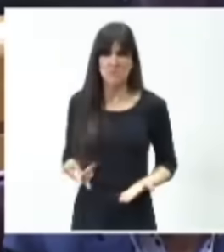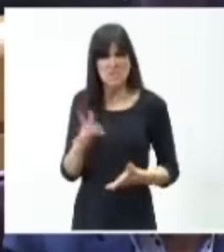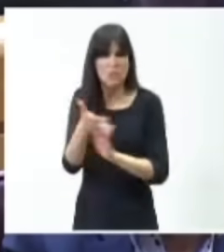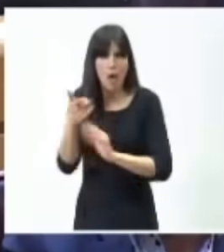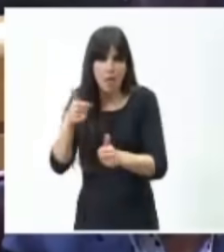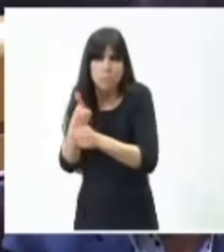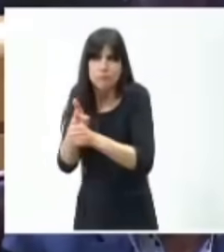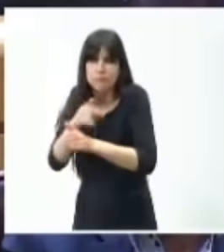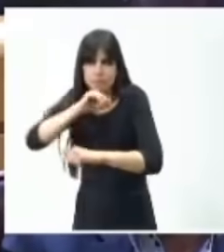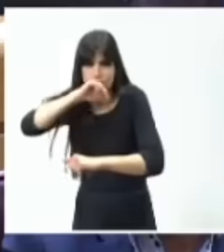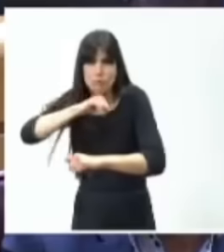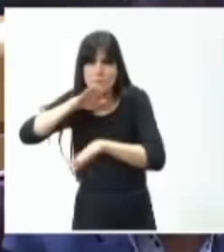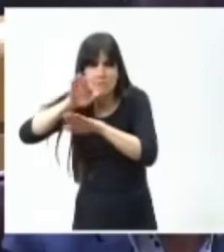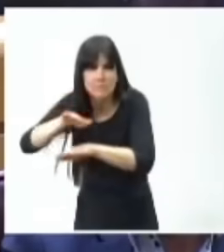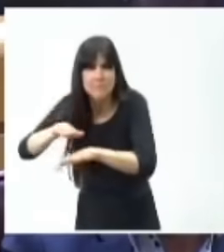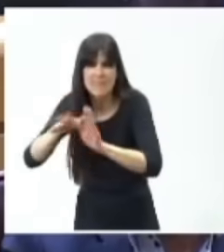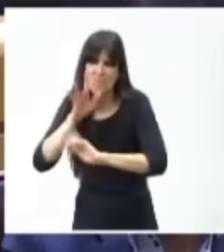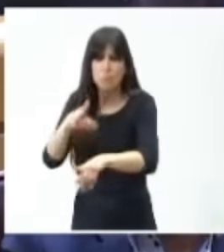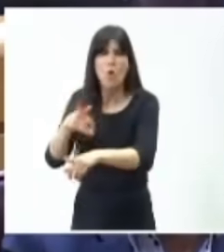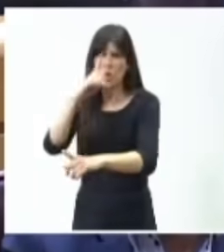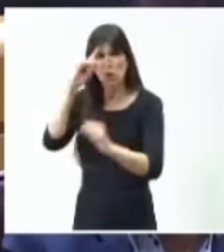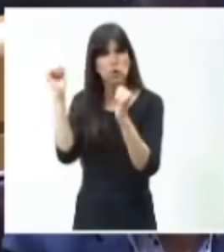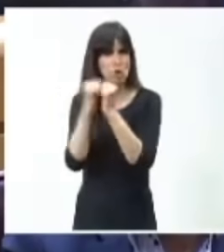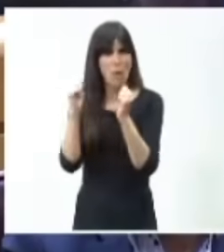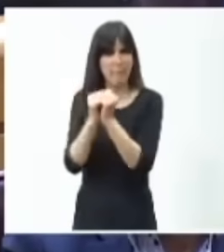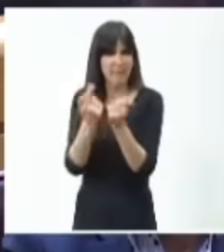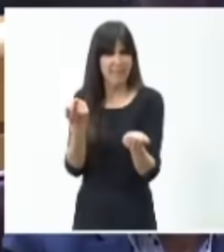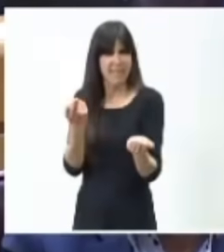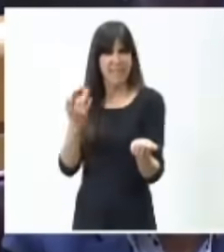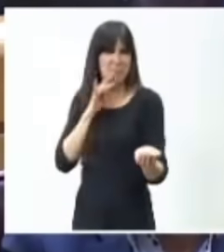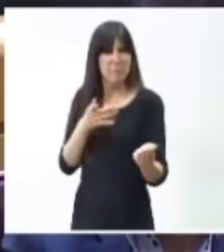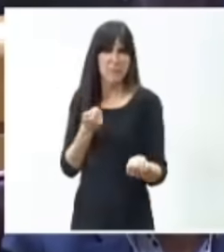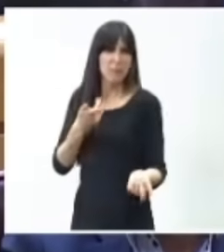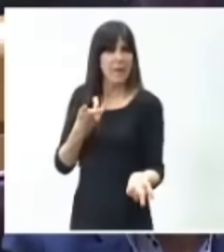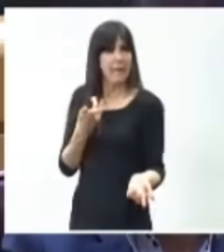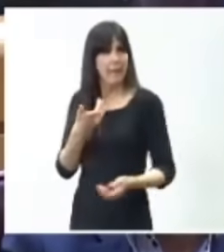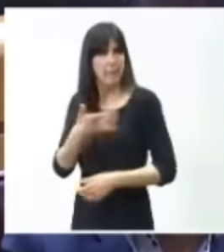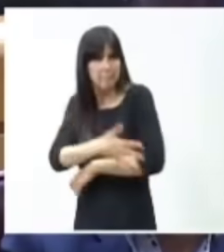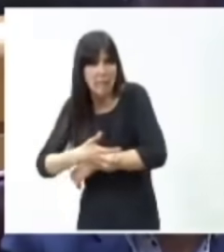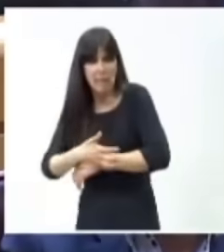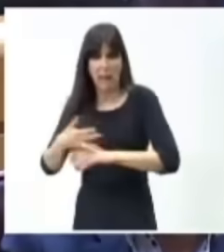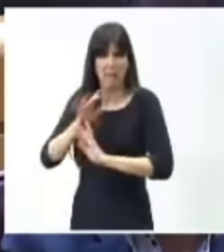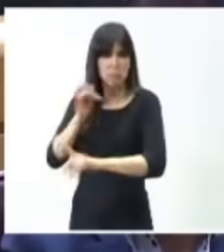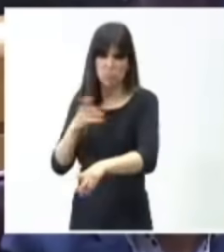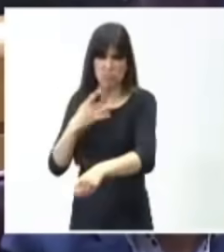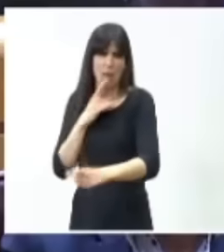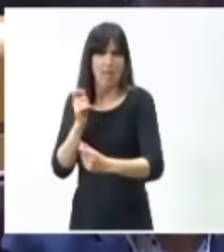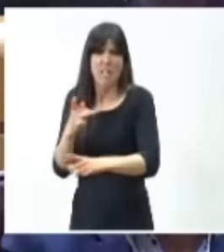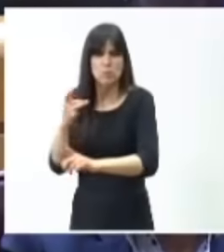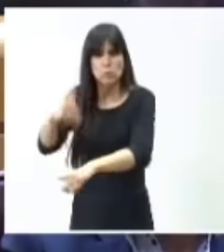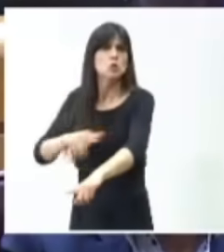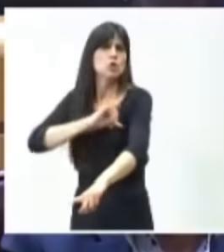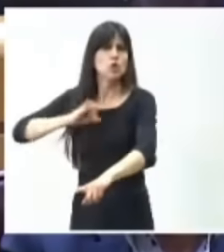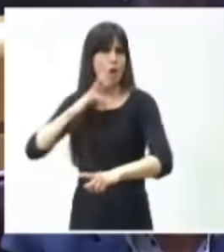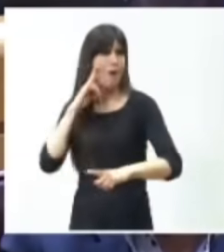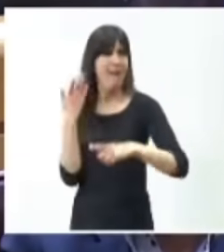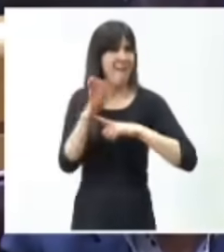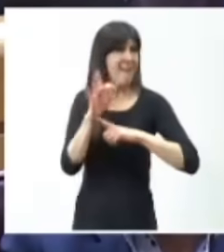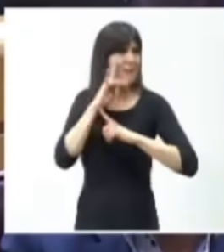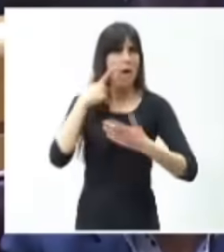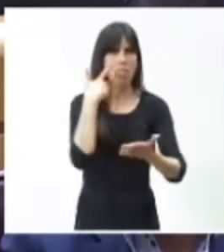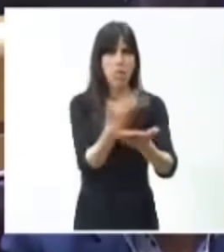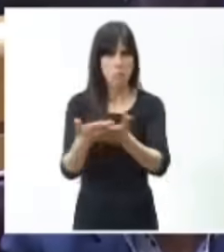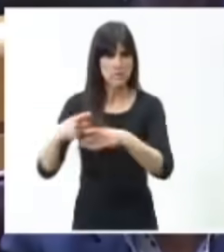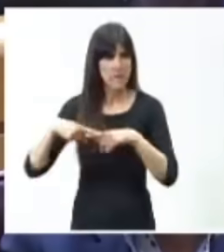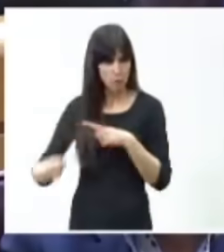poco alguien le definía como un torpe patán irredento. No estoy de acuerdo y jamás alimentaré eso. Para eso se encarga usted solo en acreditarlo cada día.